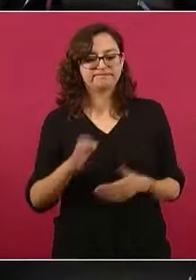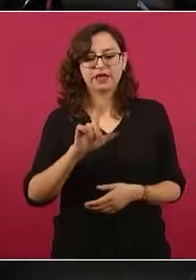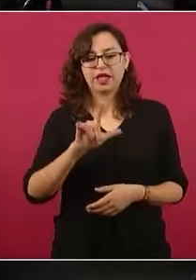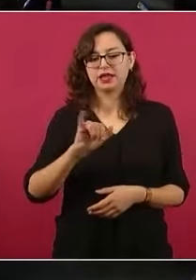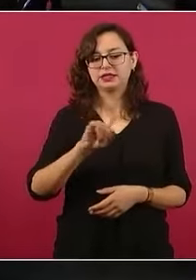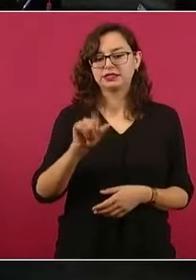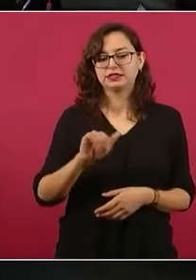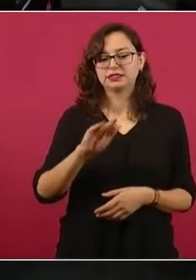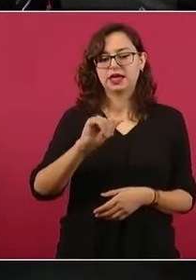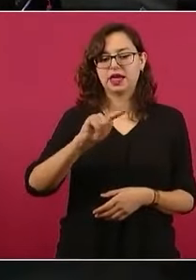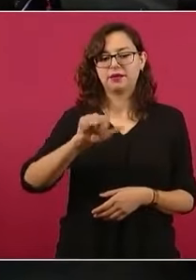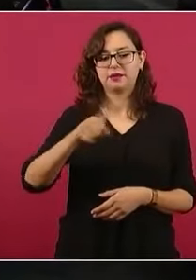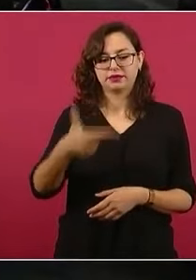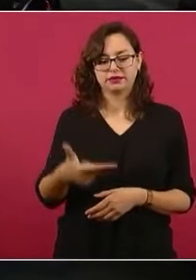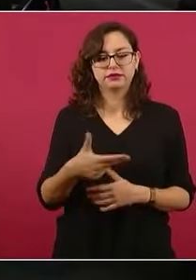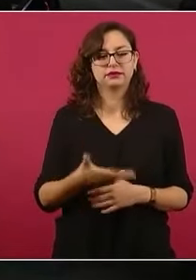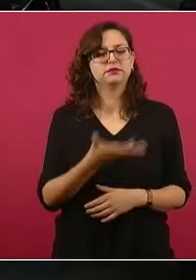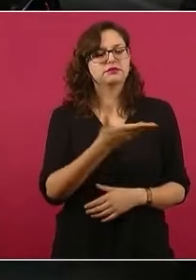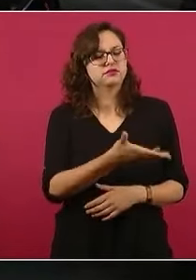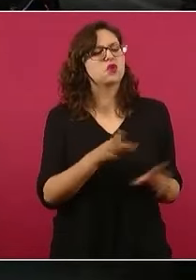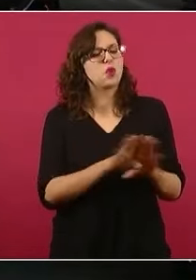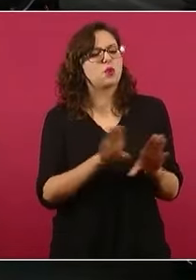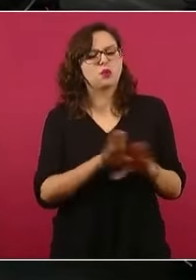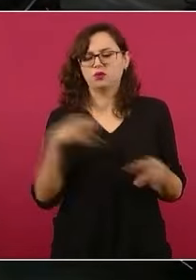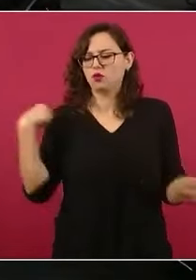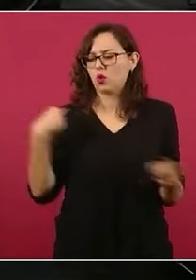ver cómo estuvo la semana.